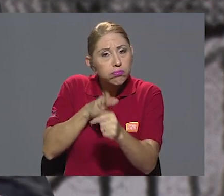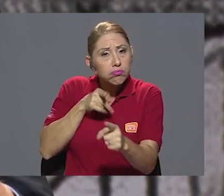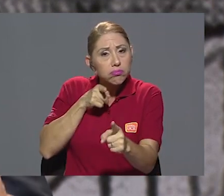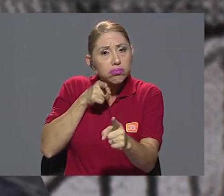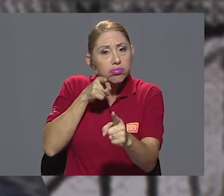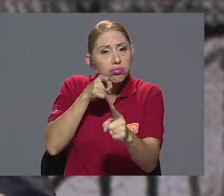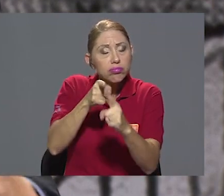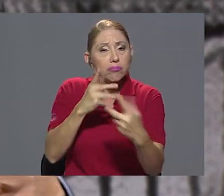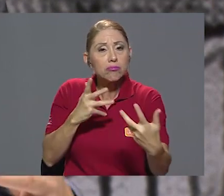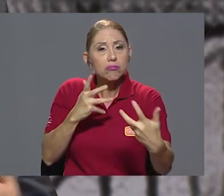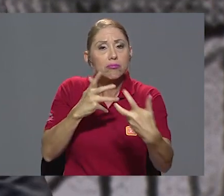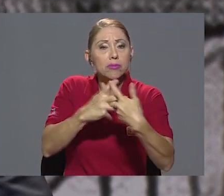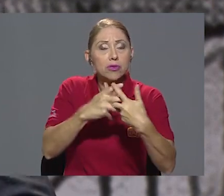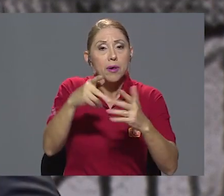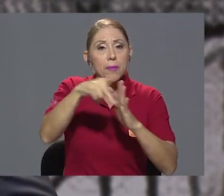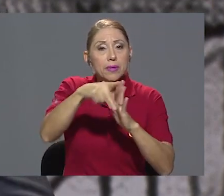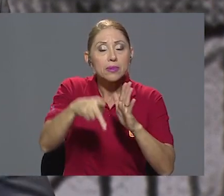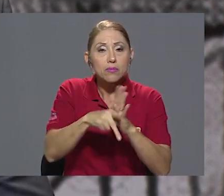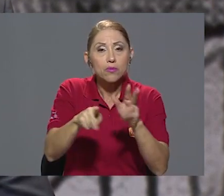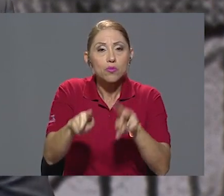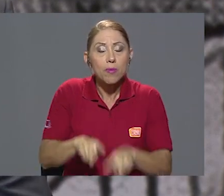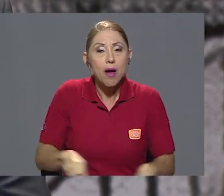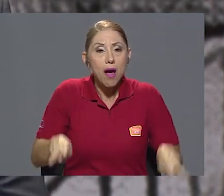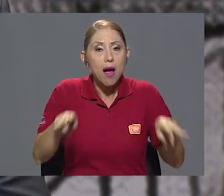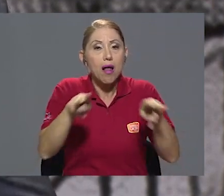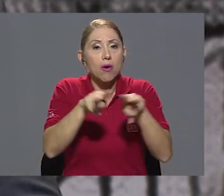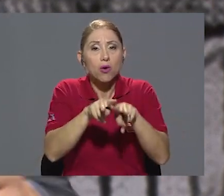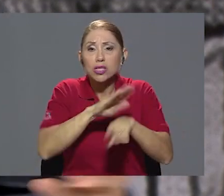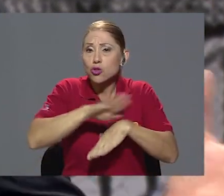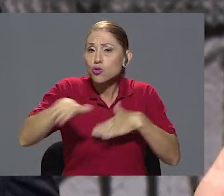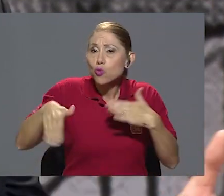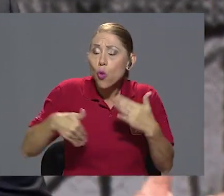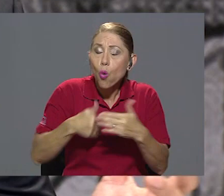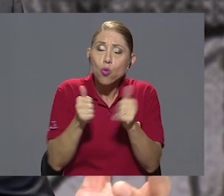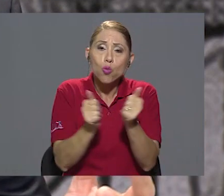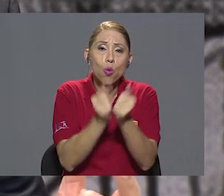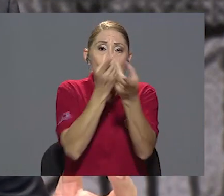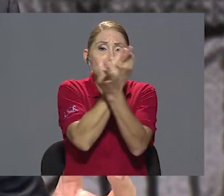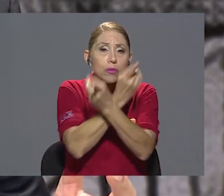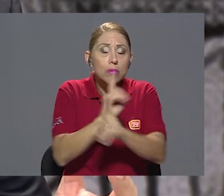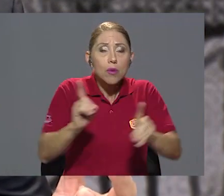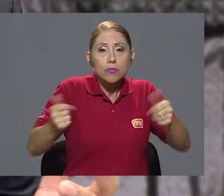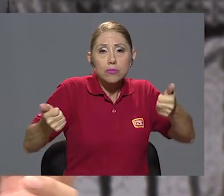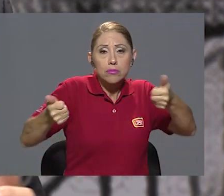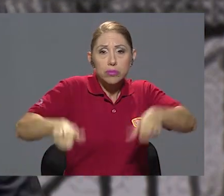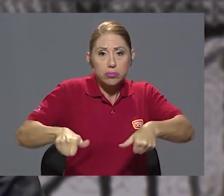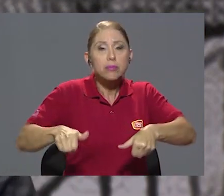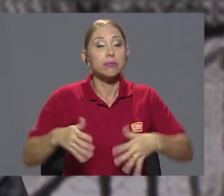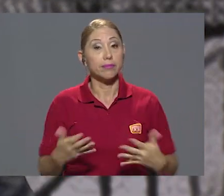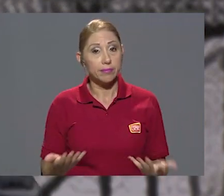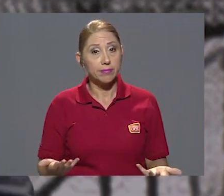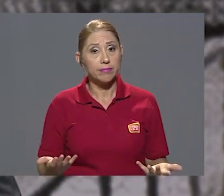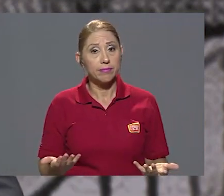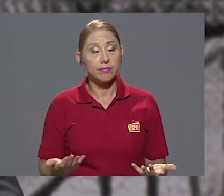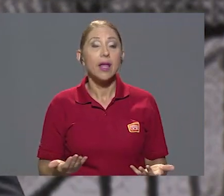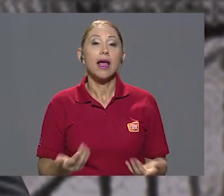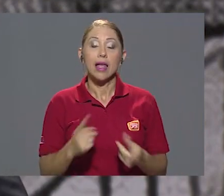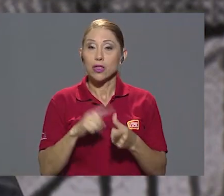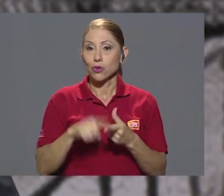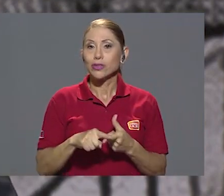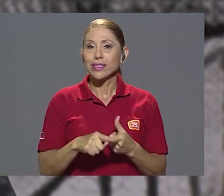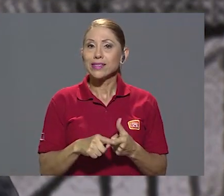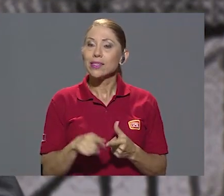esos principios, valores, orientaciones consensuados democráticamente. En ese sentido, hay